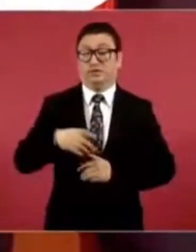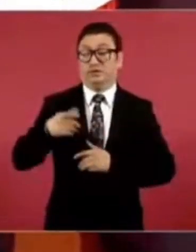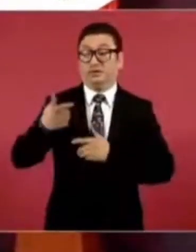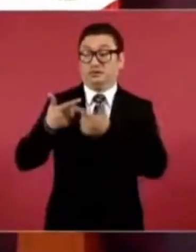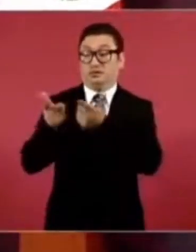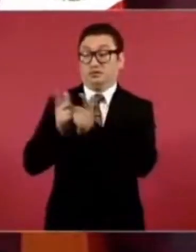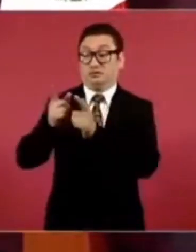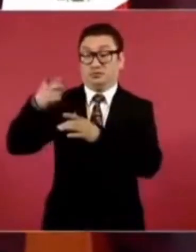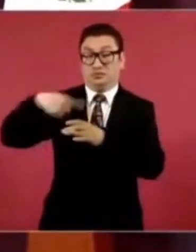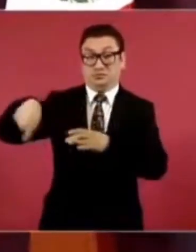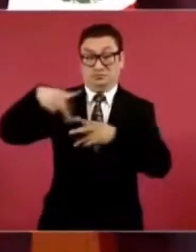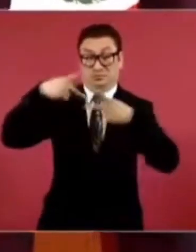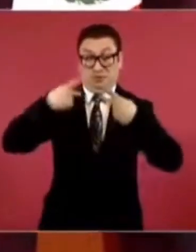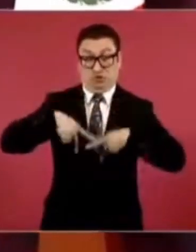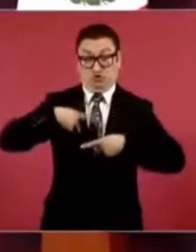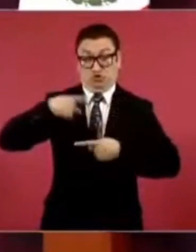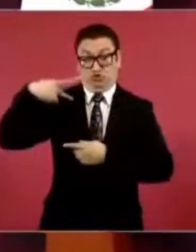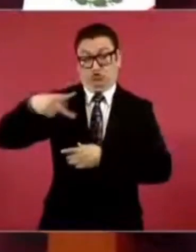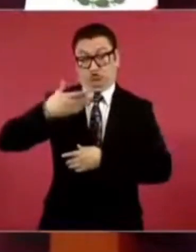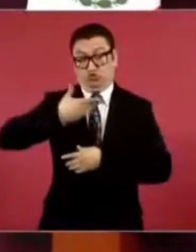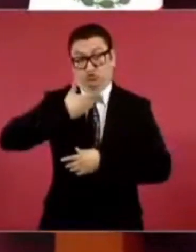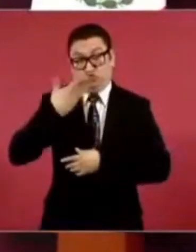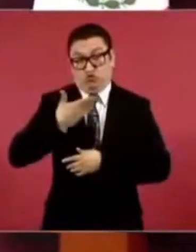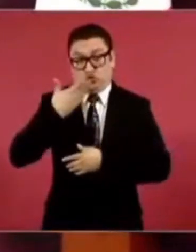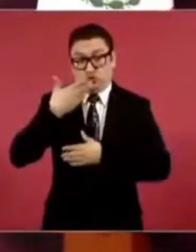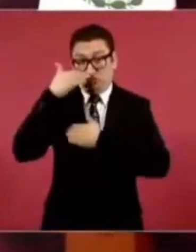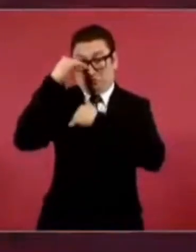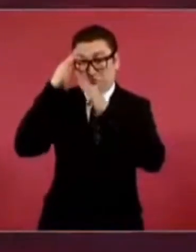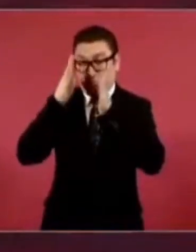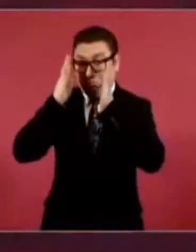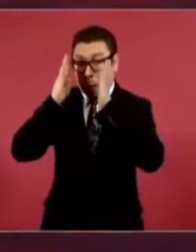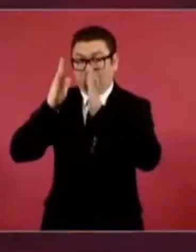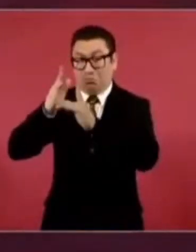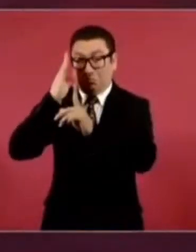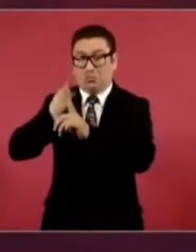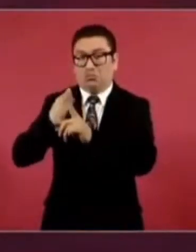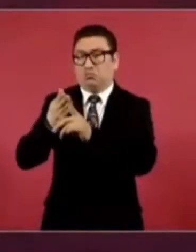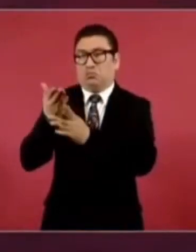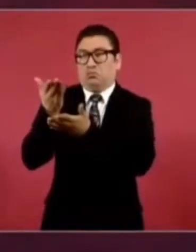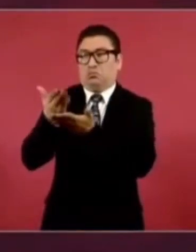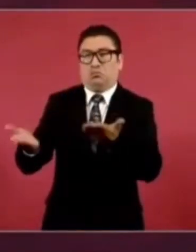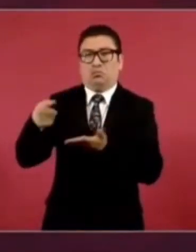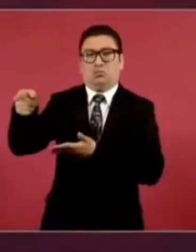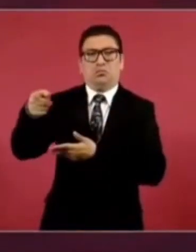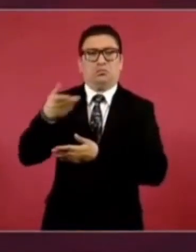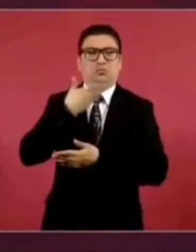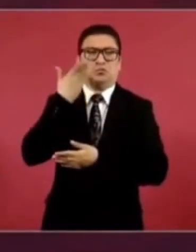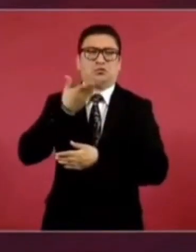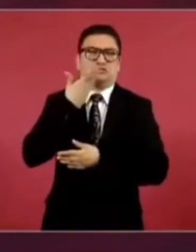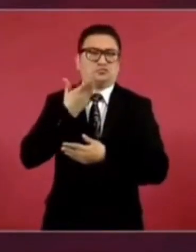conservadurismo reaccionario de nuestros tiempos, que